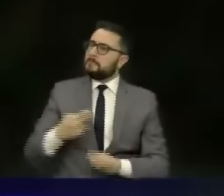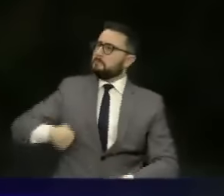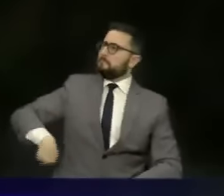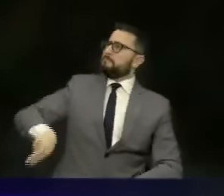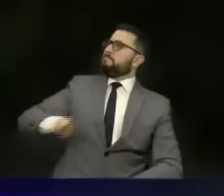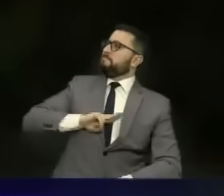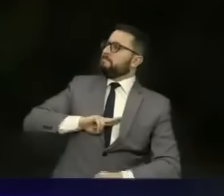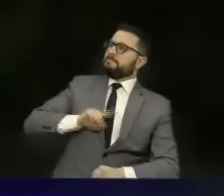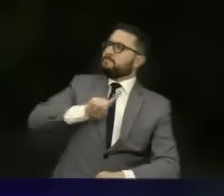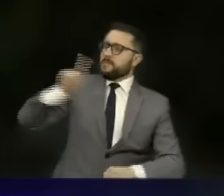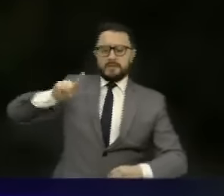himno nacional?